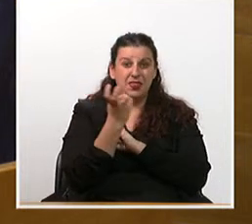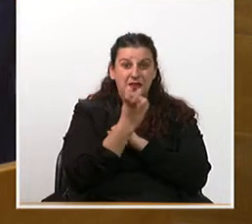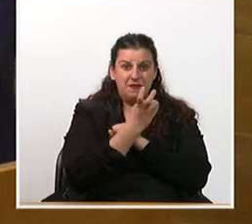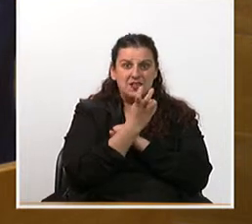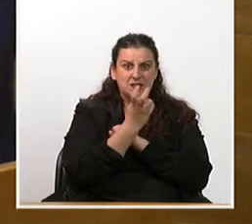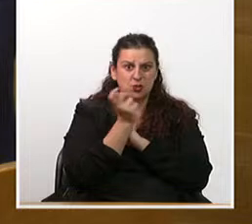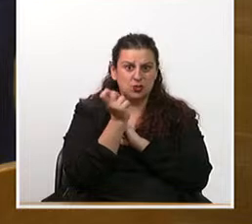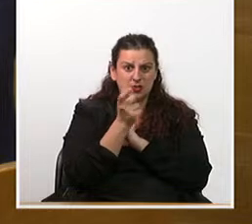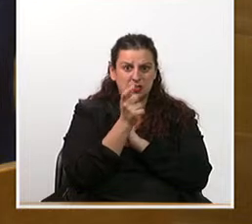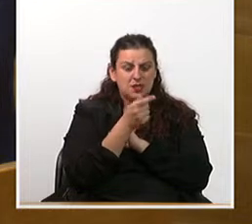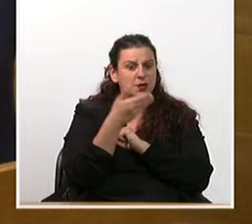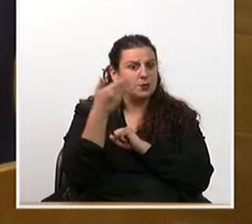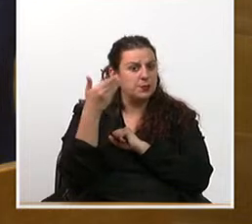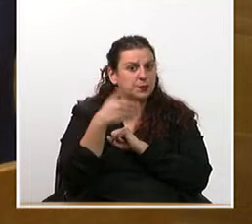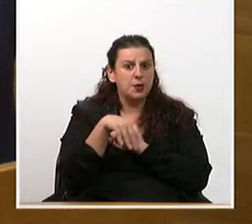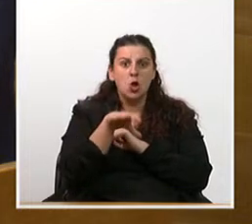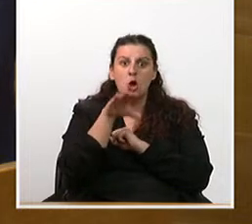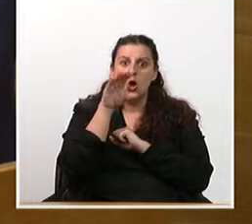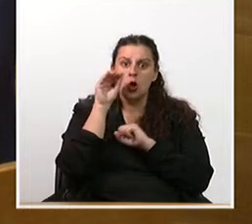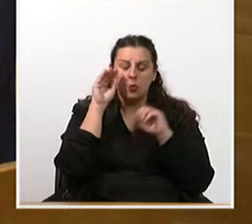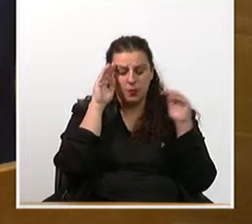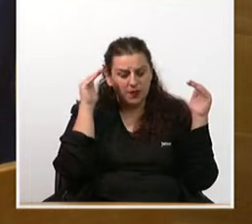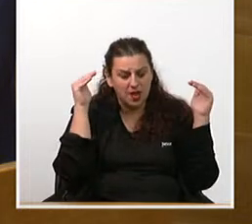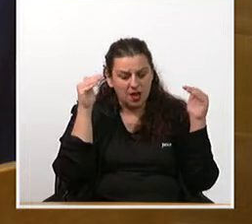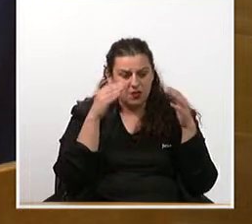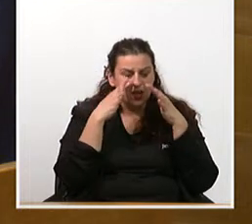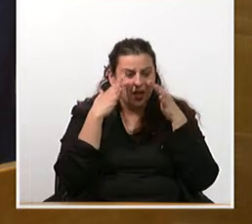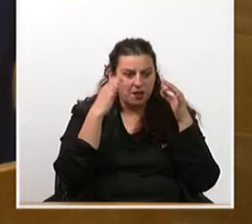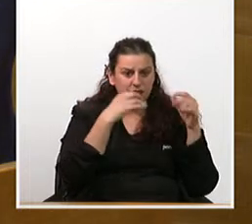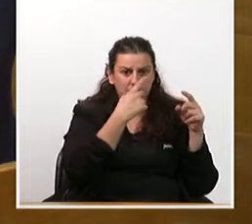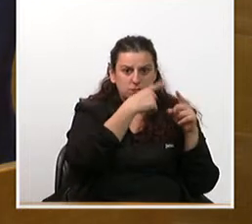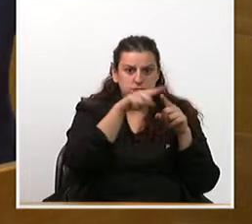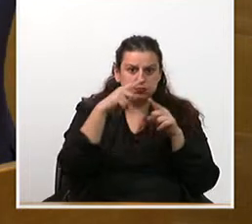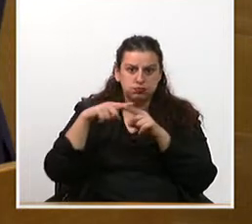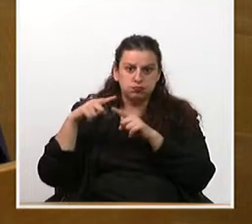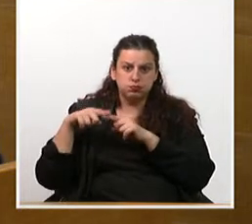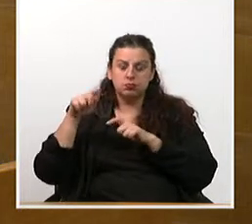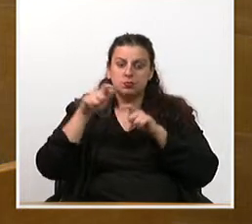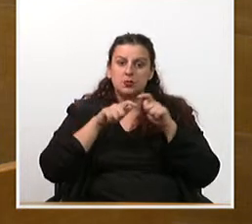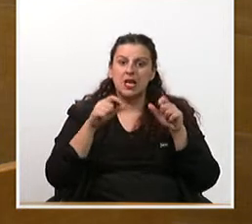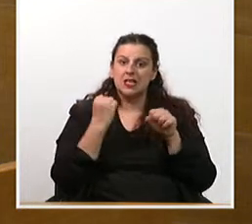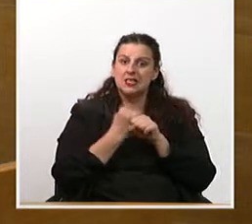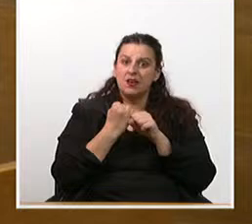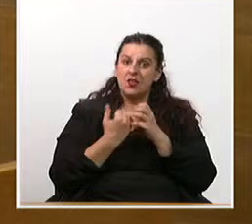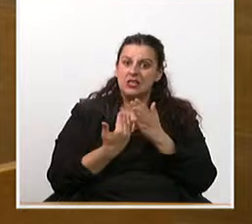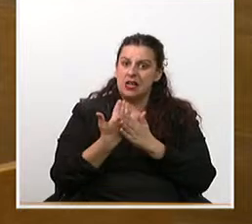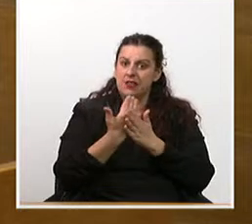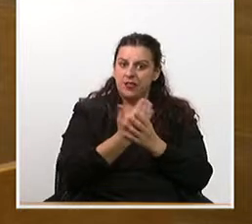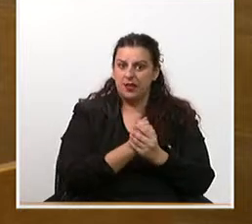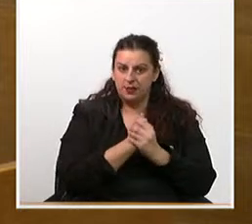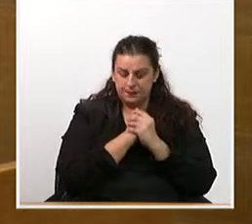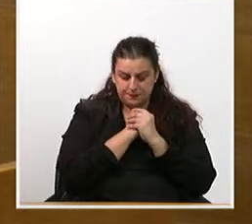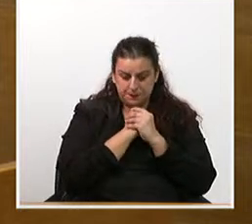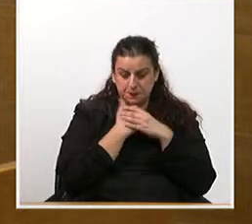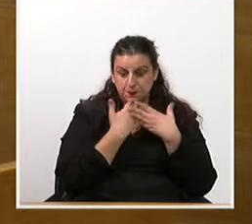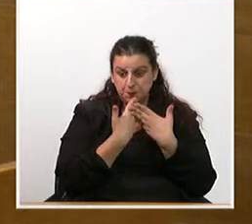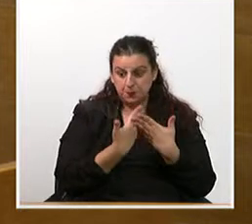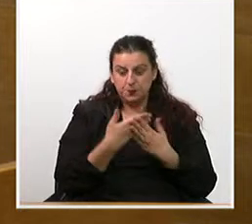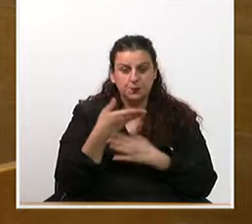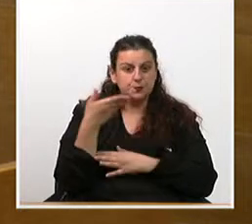es fundamental comprender y abordar las diferentes realidades a las que se enfrentan los trabajadores día a día por ello Es